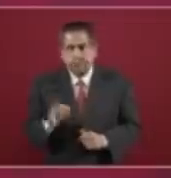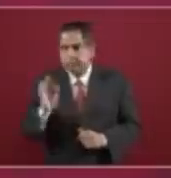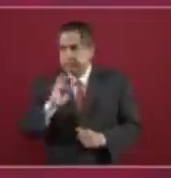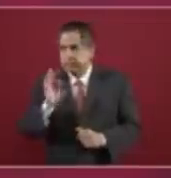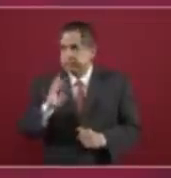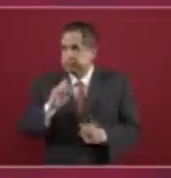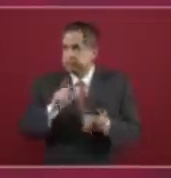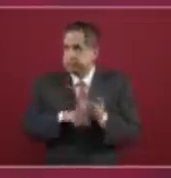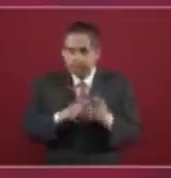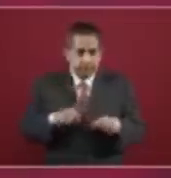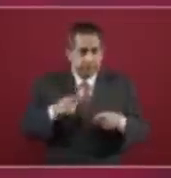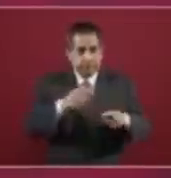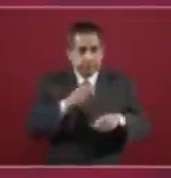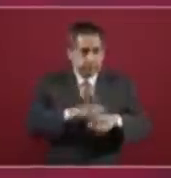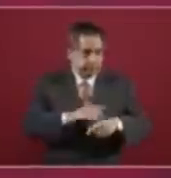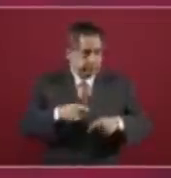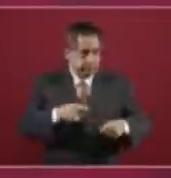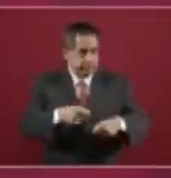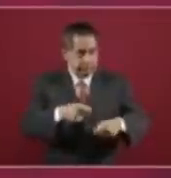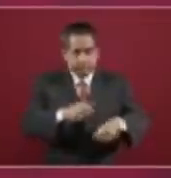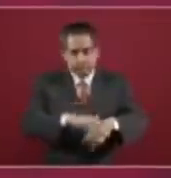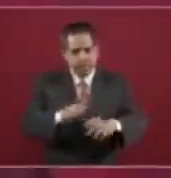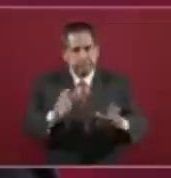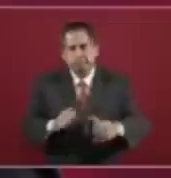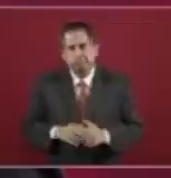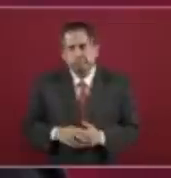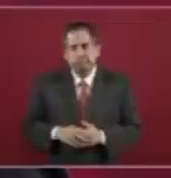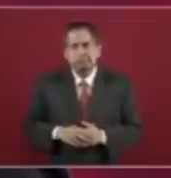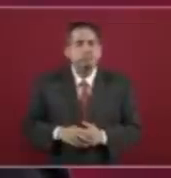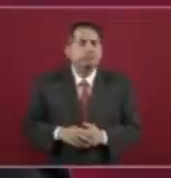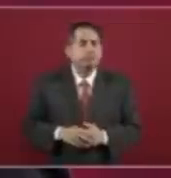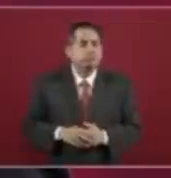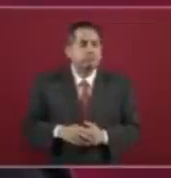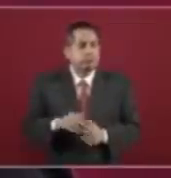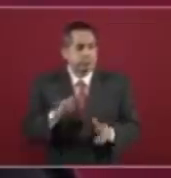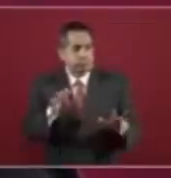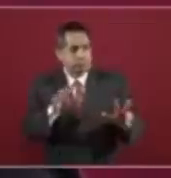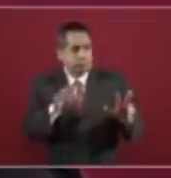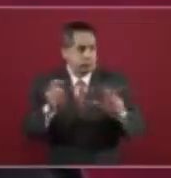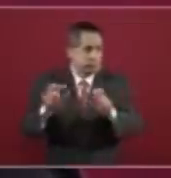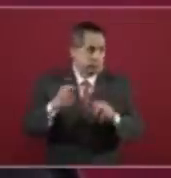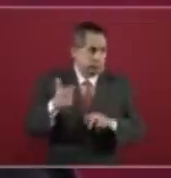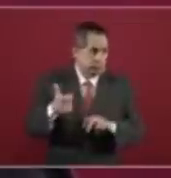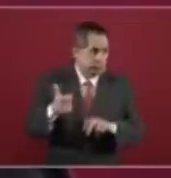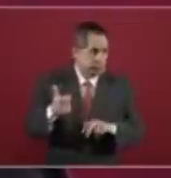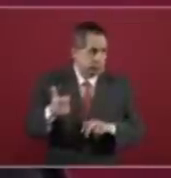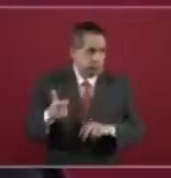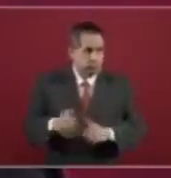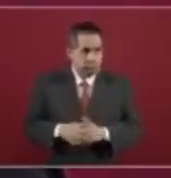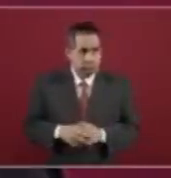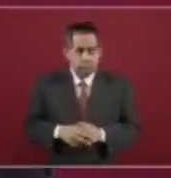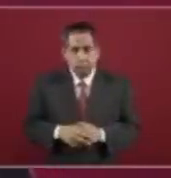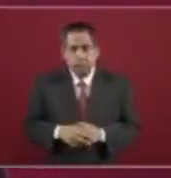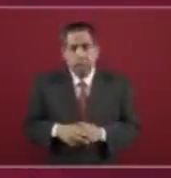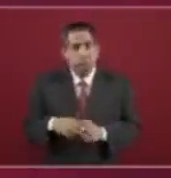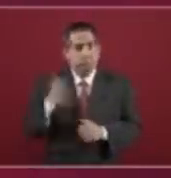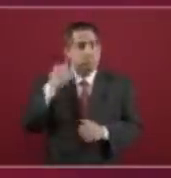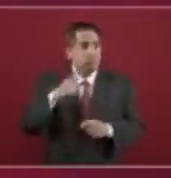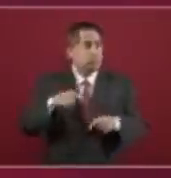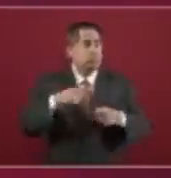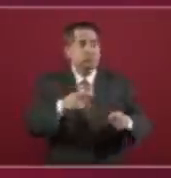supuestamente se entregaba más de los 800 pesos, se entregaban